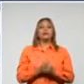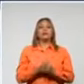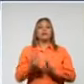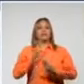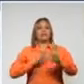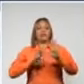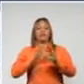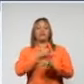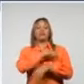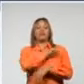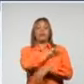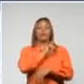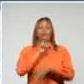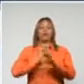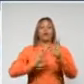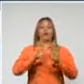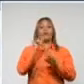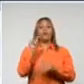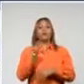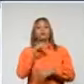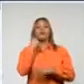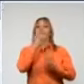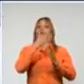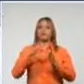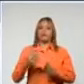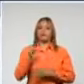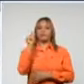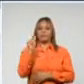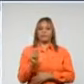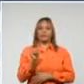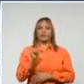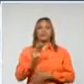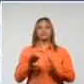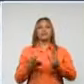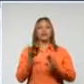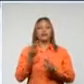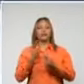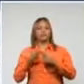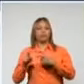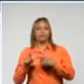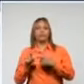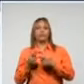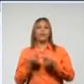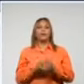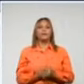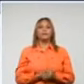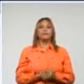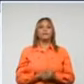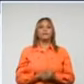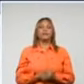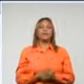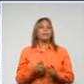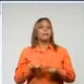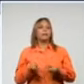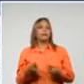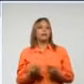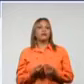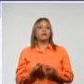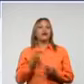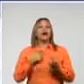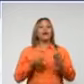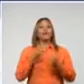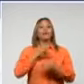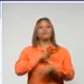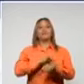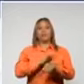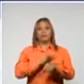lamentablemente fallecieran algunas personas y los que salvaran tuvieran. Ahora, ¿dónde está? Porque hay enfermedades también,